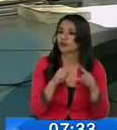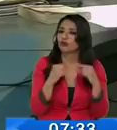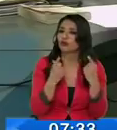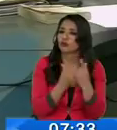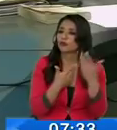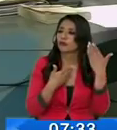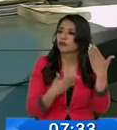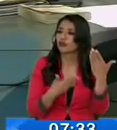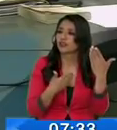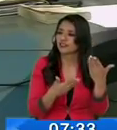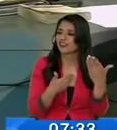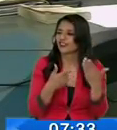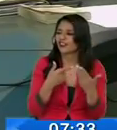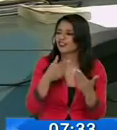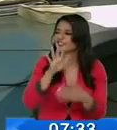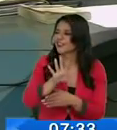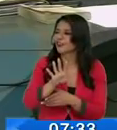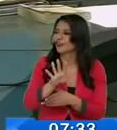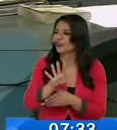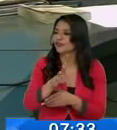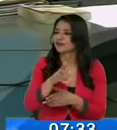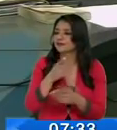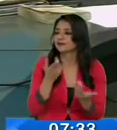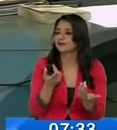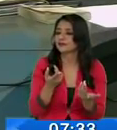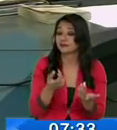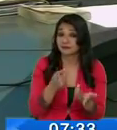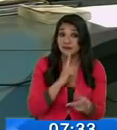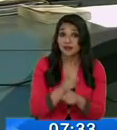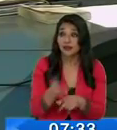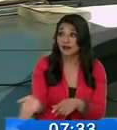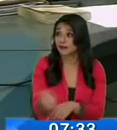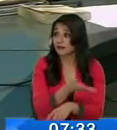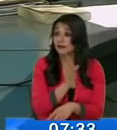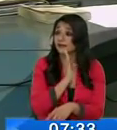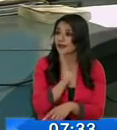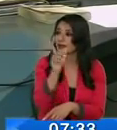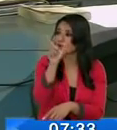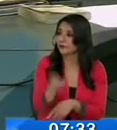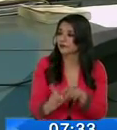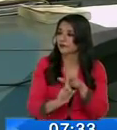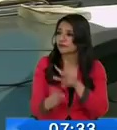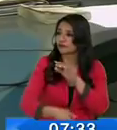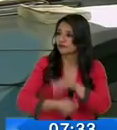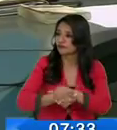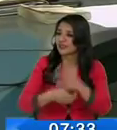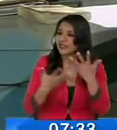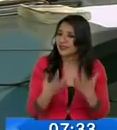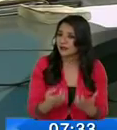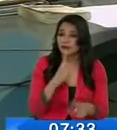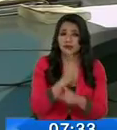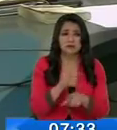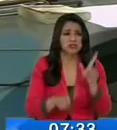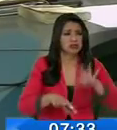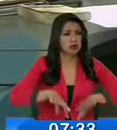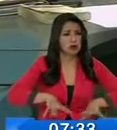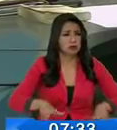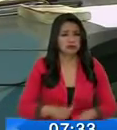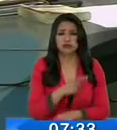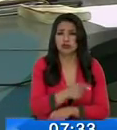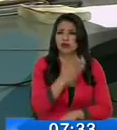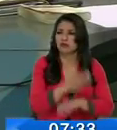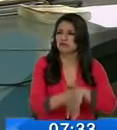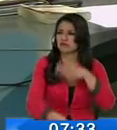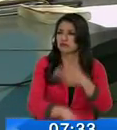Fuerza Compromiso Social, que le entregó al prófugo en Bélgica, el que anunció que iba a cortar las manos a los corruptos.